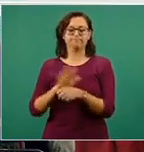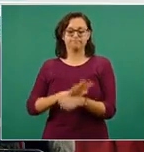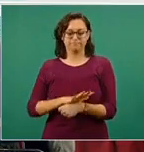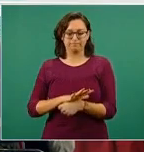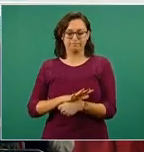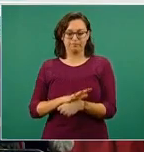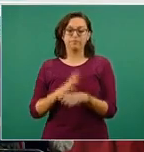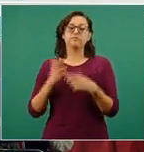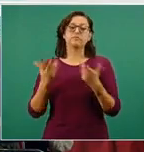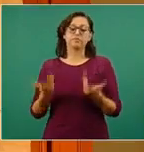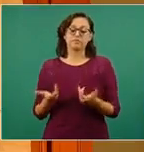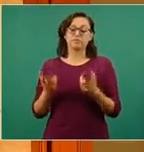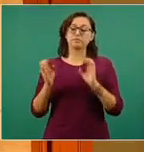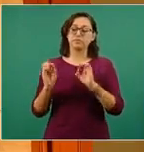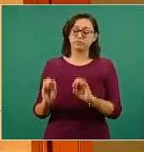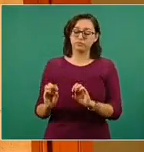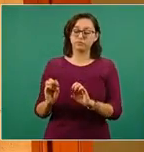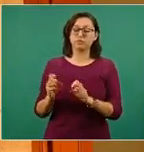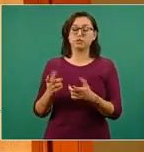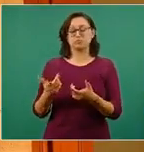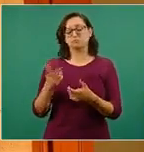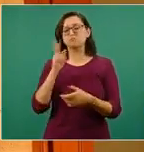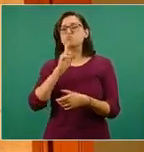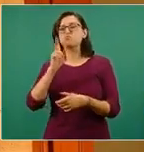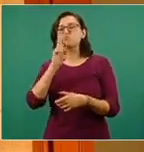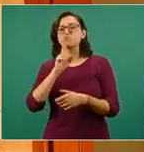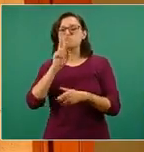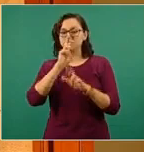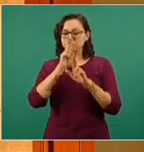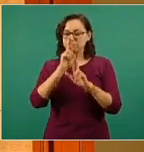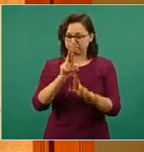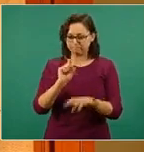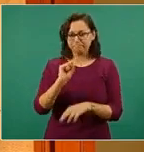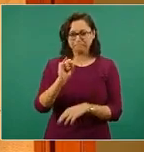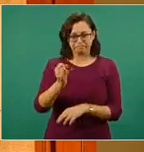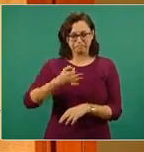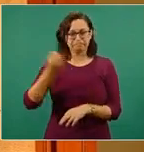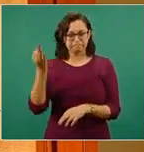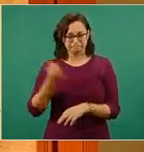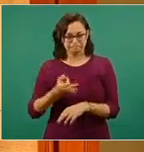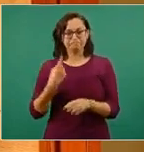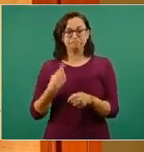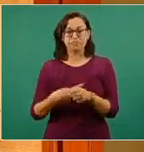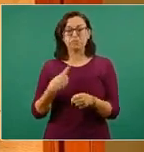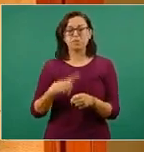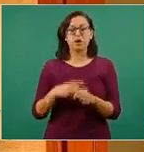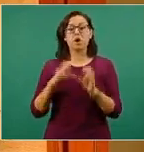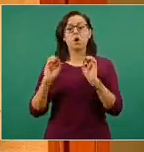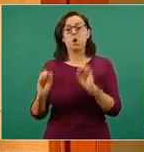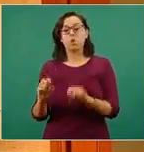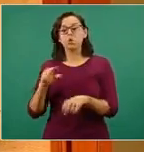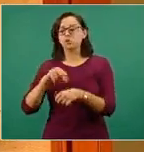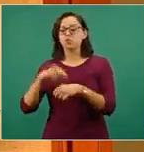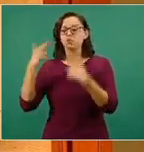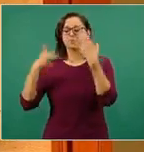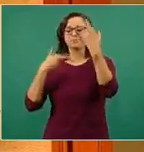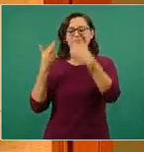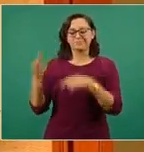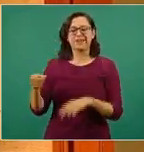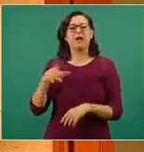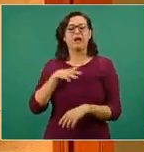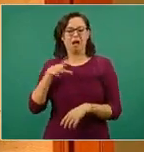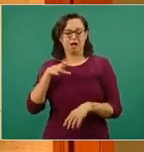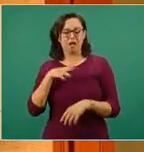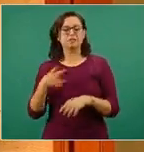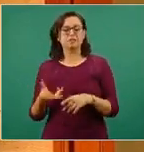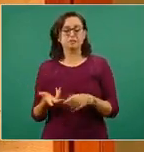les asoció epidemiológicamente con la forma de una dictaminación. Actualmente, menos